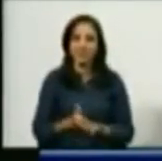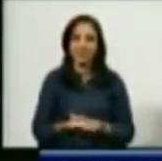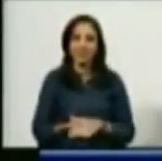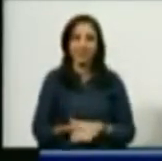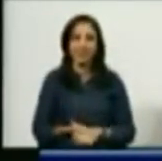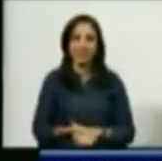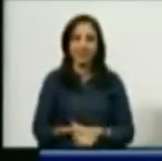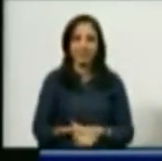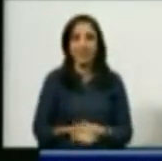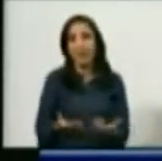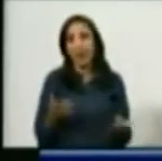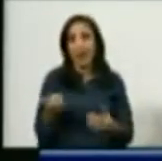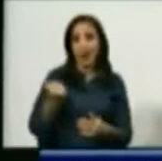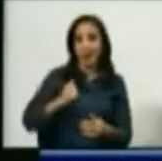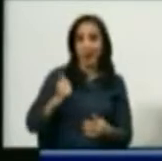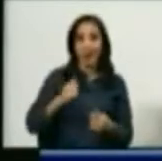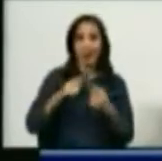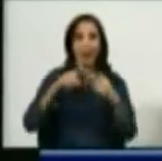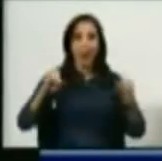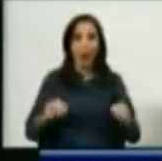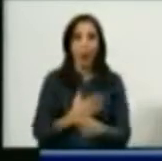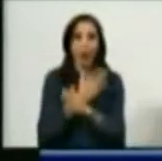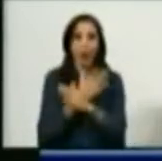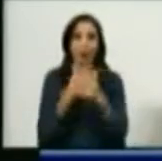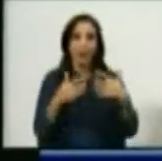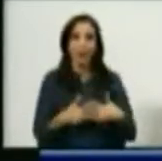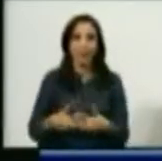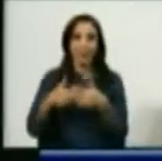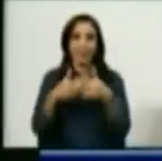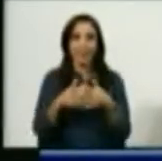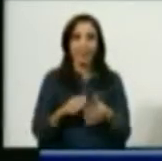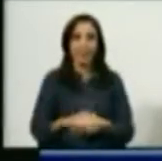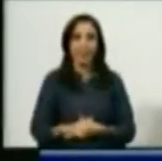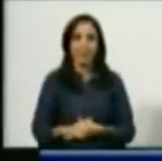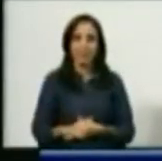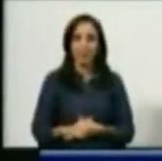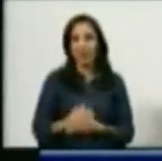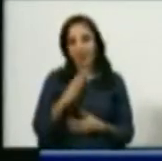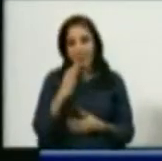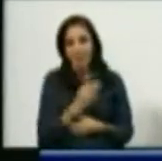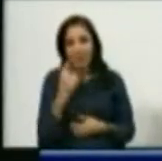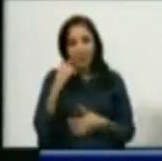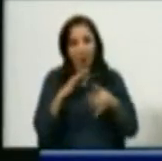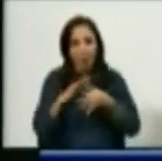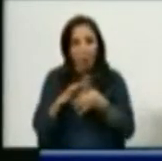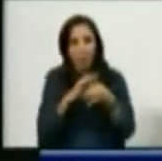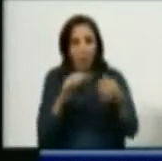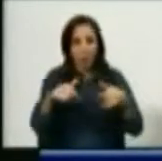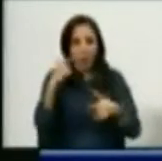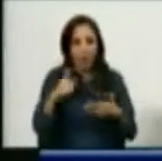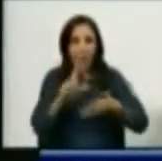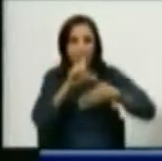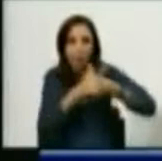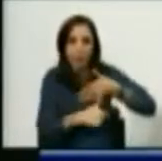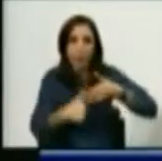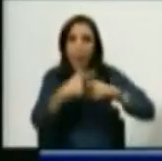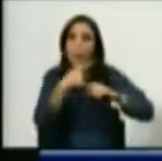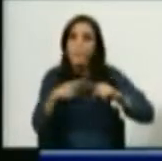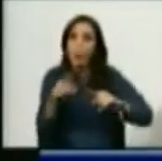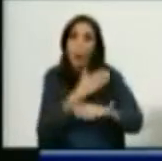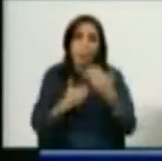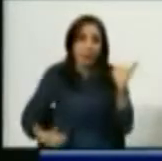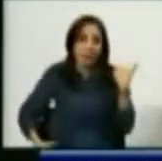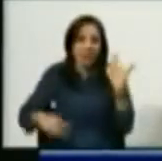sin Canadá y Estados Unidos la verdadera Unión latinoamericana pero los presidentes arrastraditos